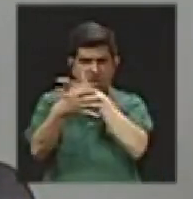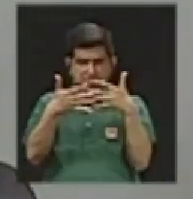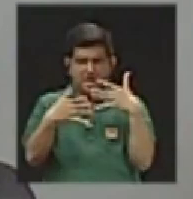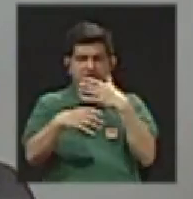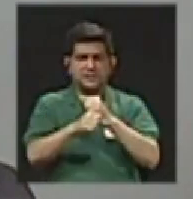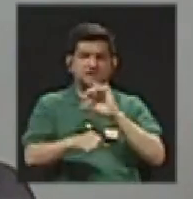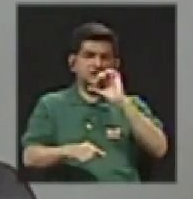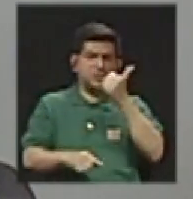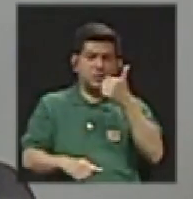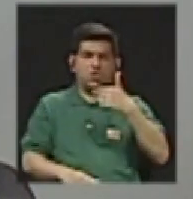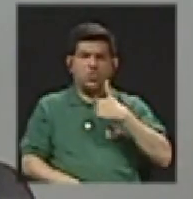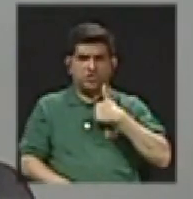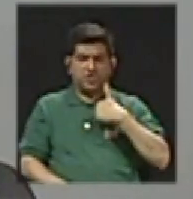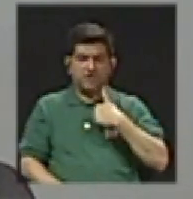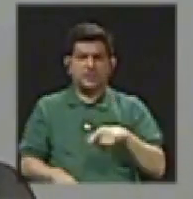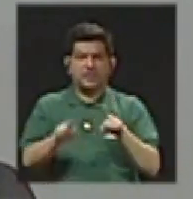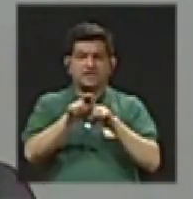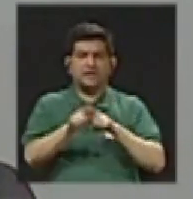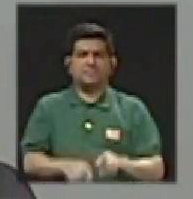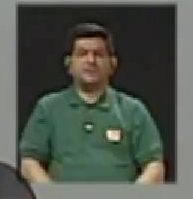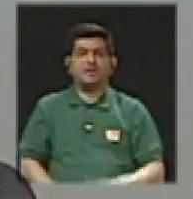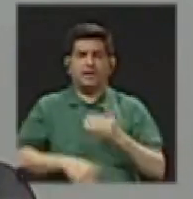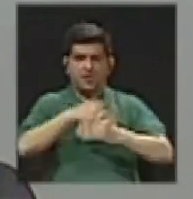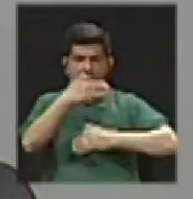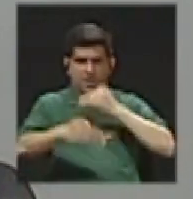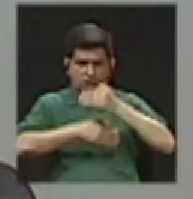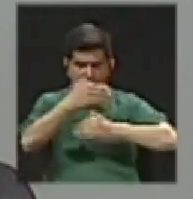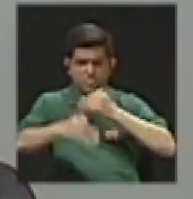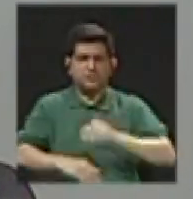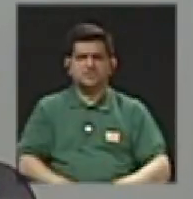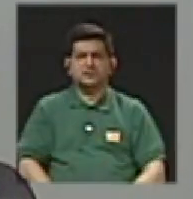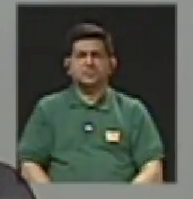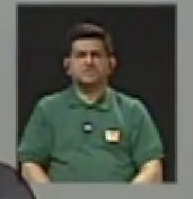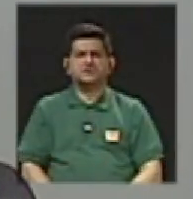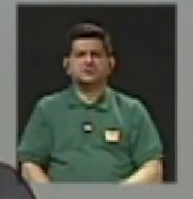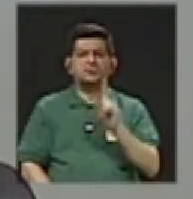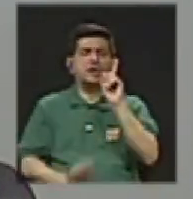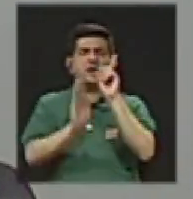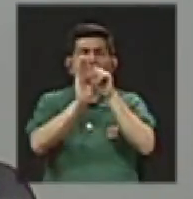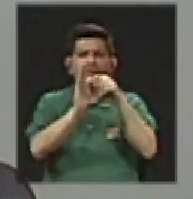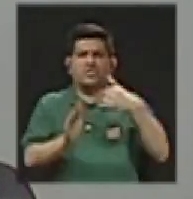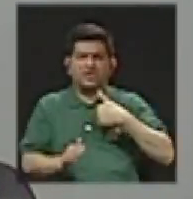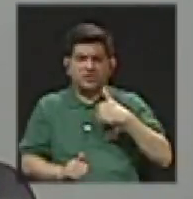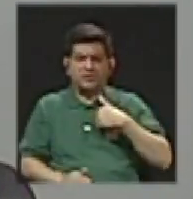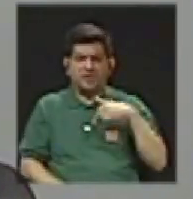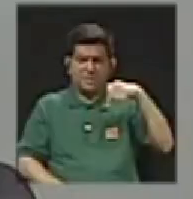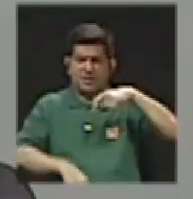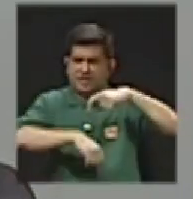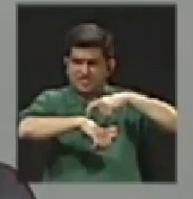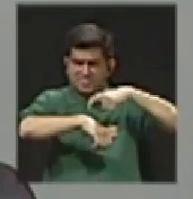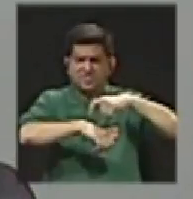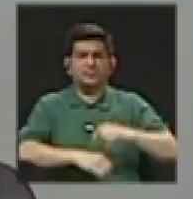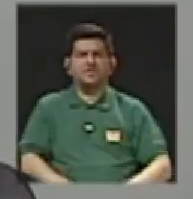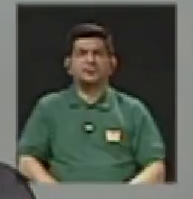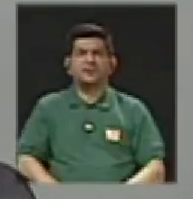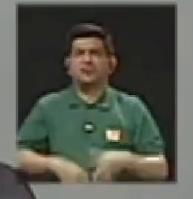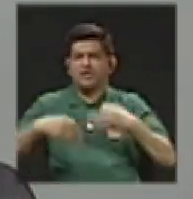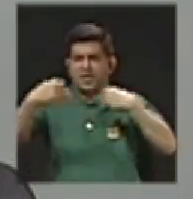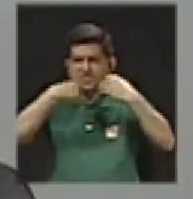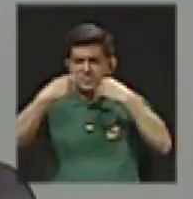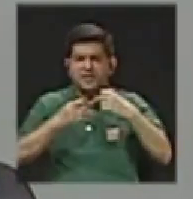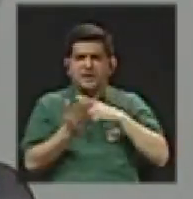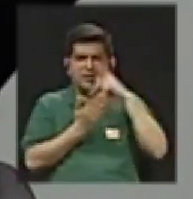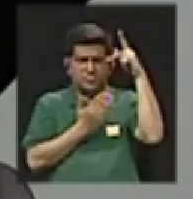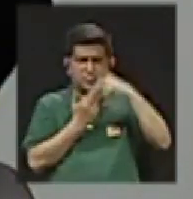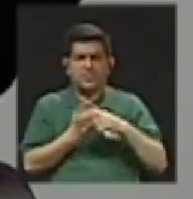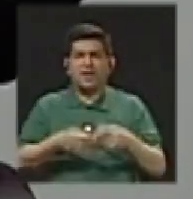otra matriz en programación. Cuéntenos en el minuto que nos queda de tiempo cuál es ese programa,